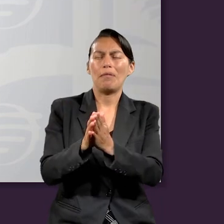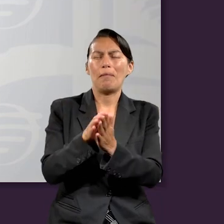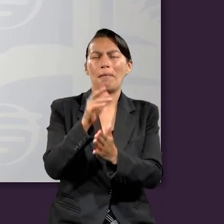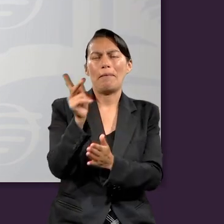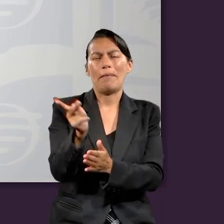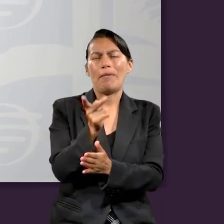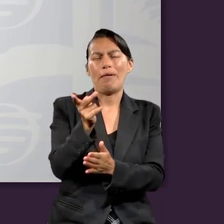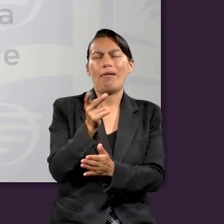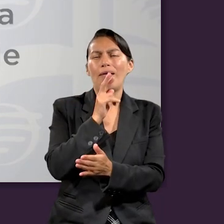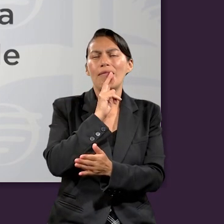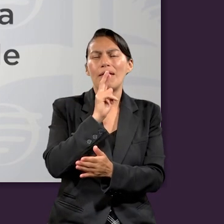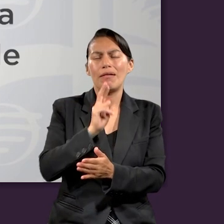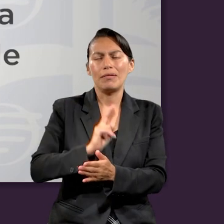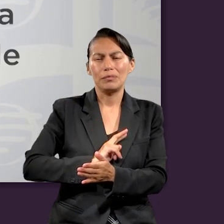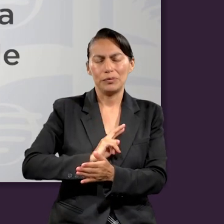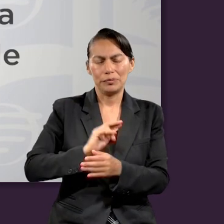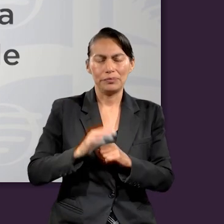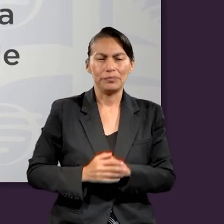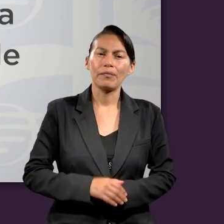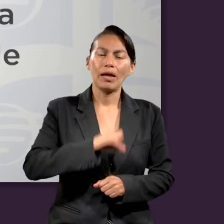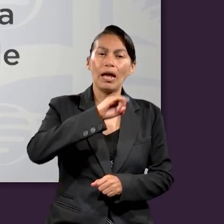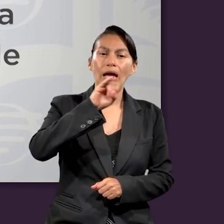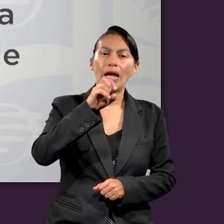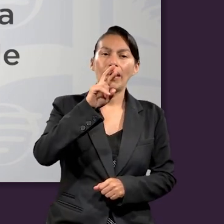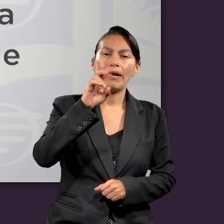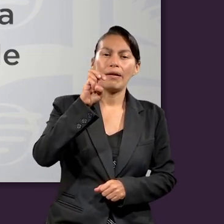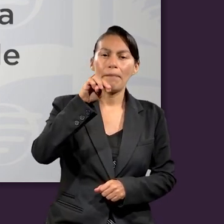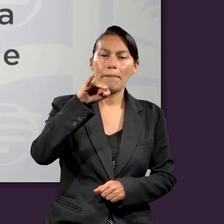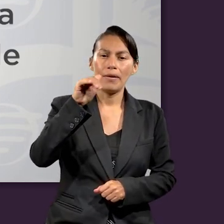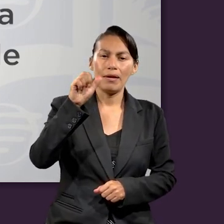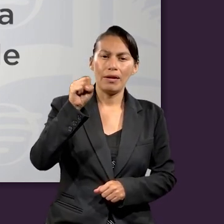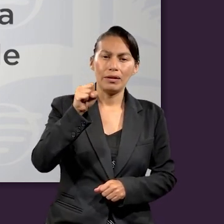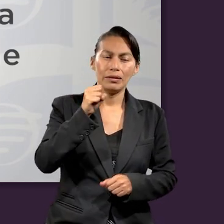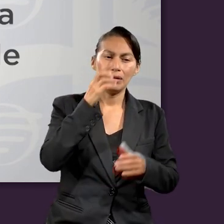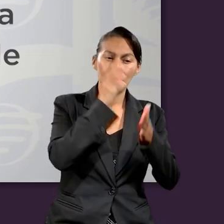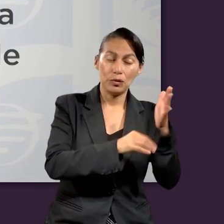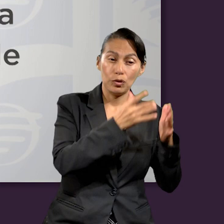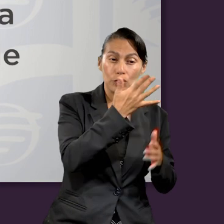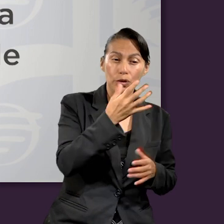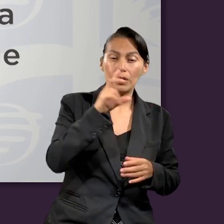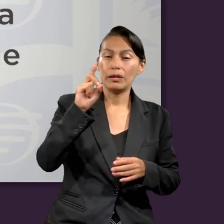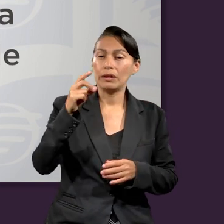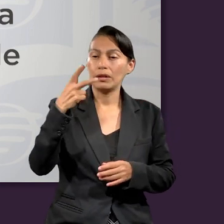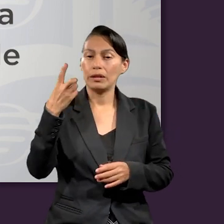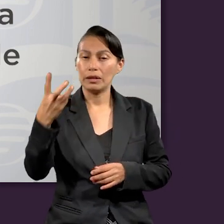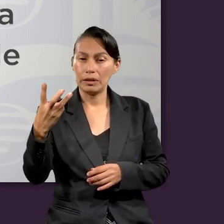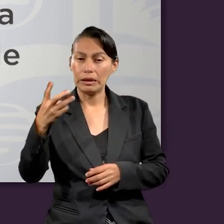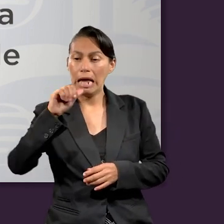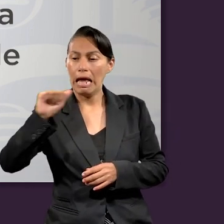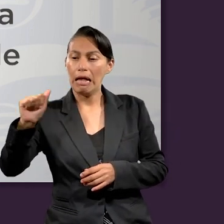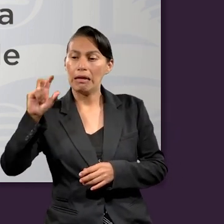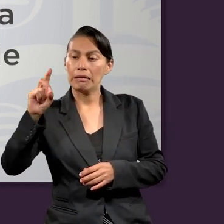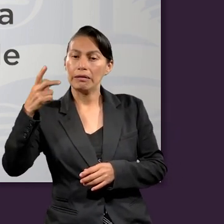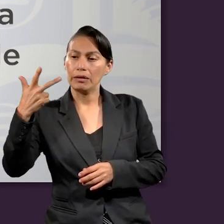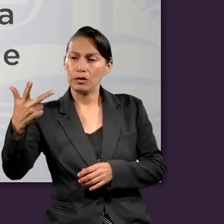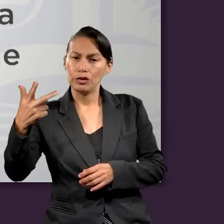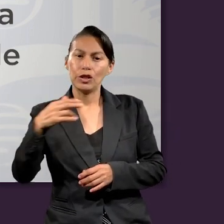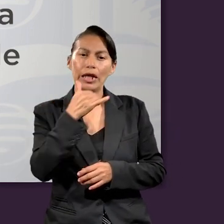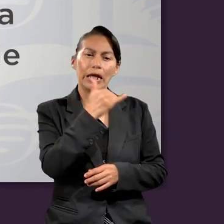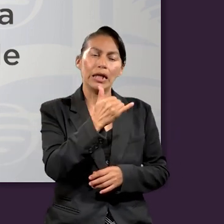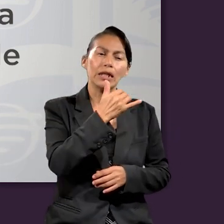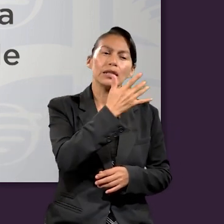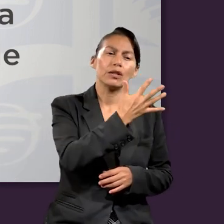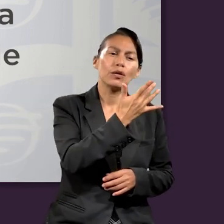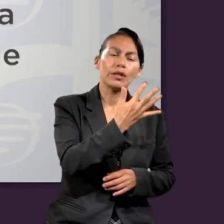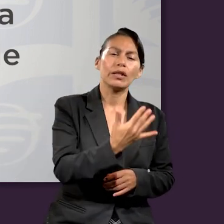contestar la siguiente pregunta. Jeremías 50, 33 al 38, y